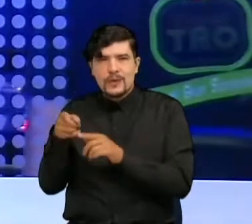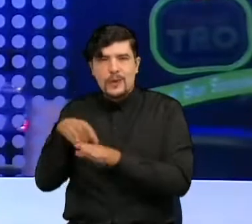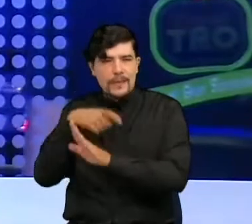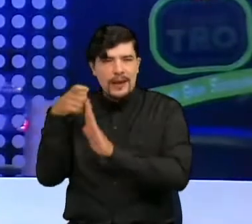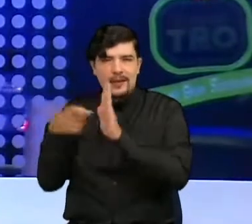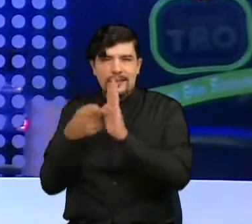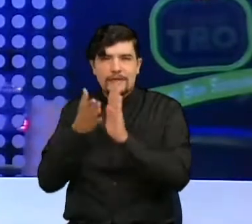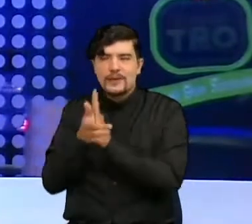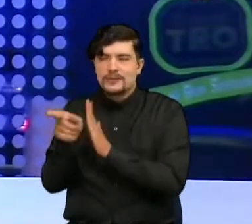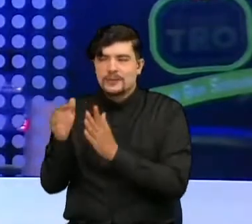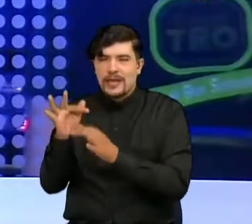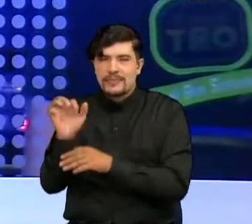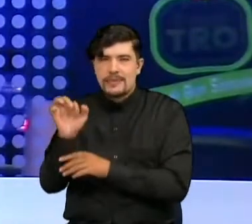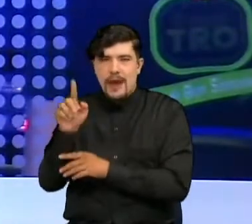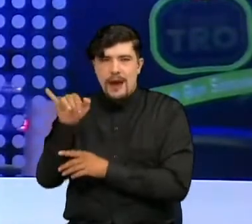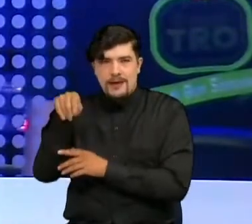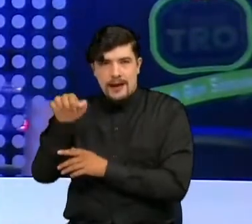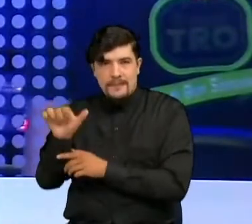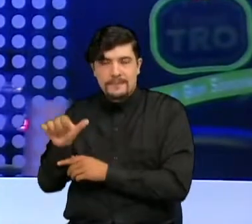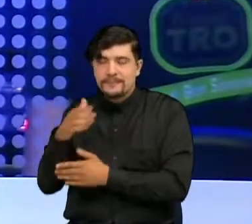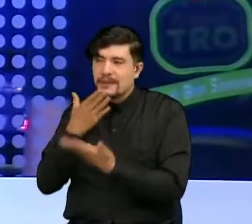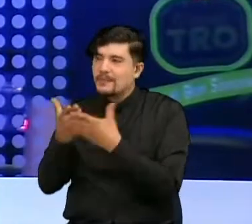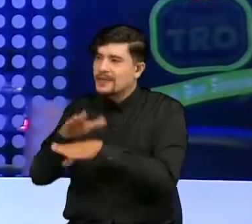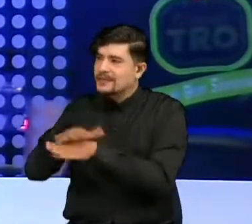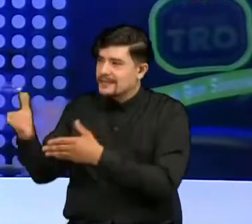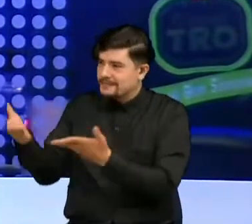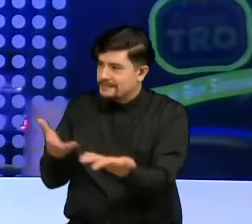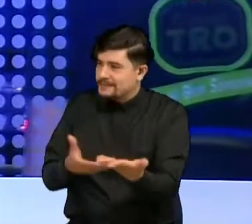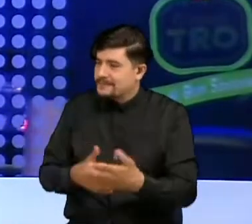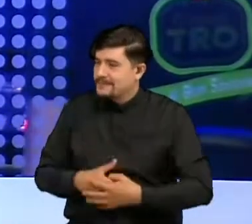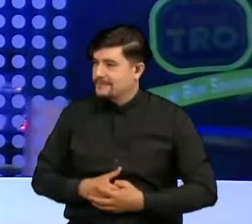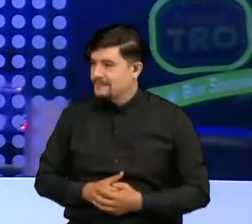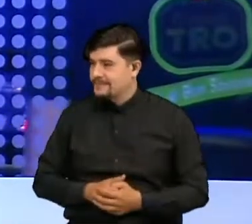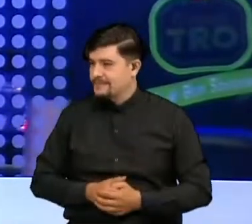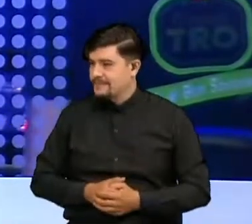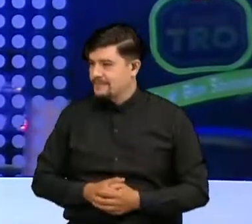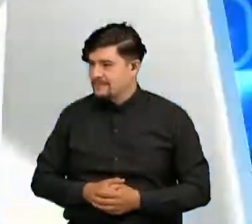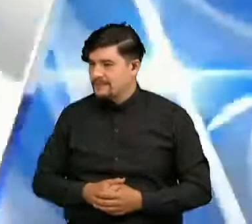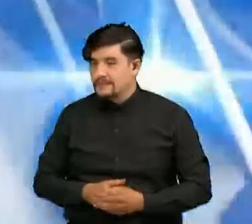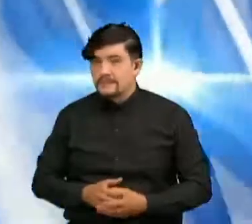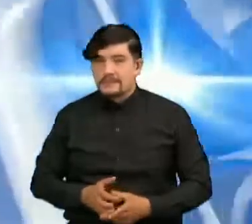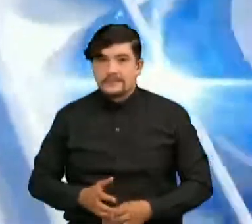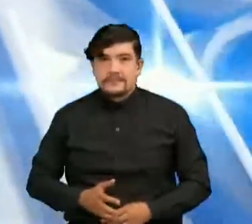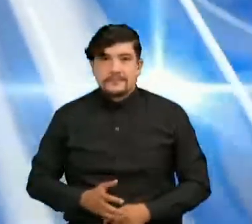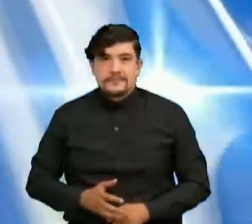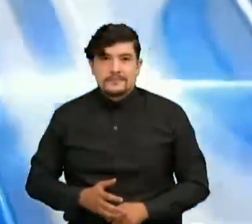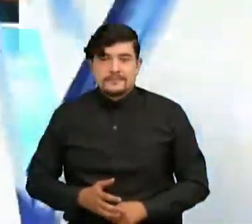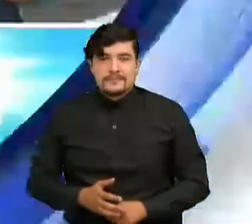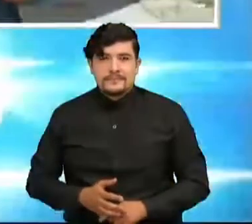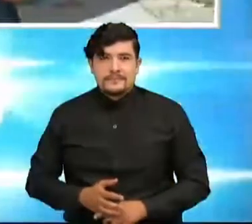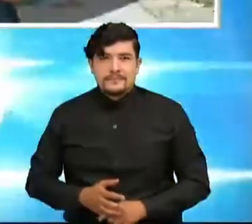de Los Caros, Tatiana García. Tatiana, buenas tardes. ¿Cómo se dieron estos hechos?